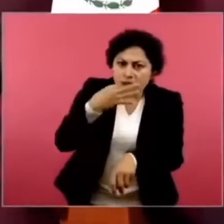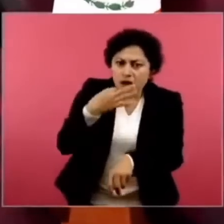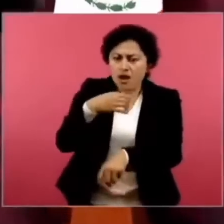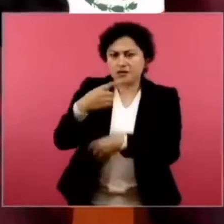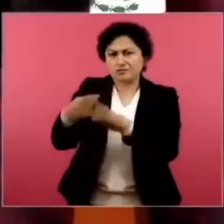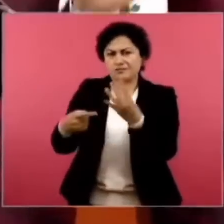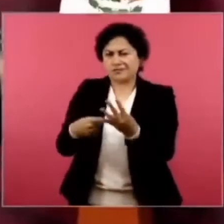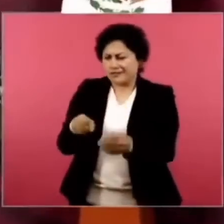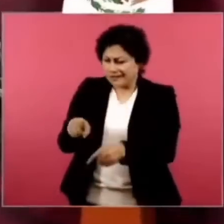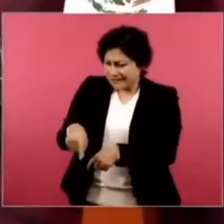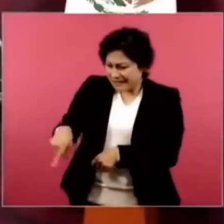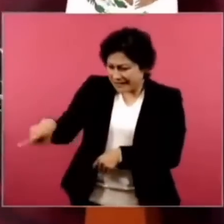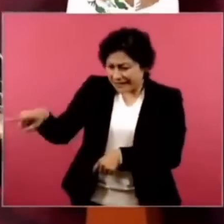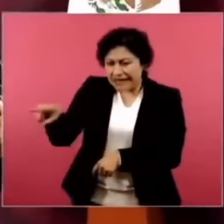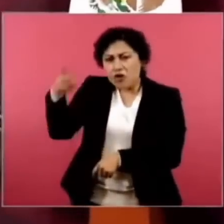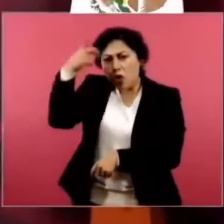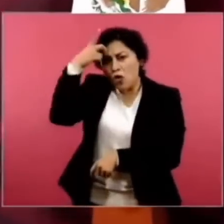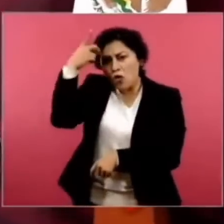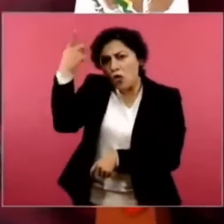Venden todo.